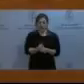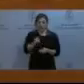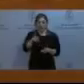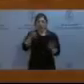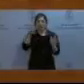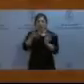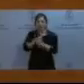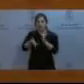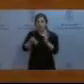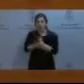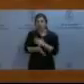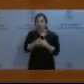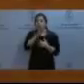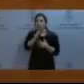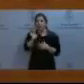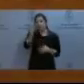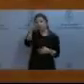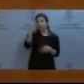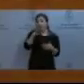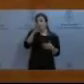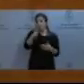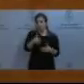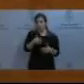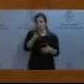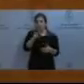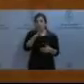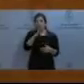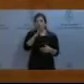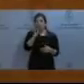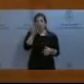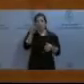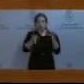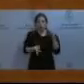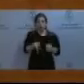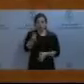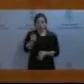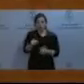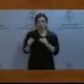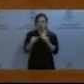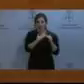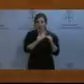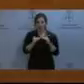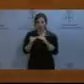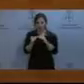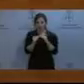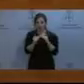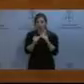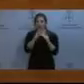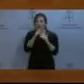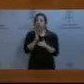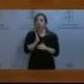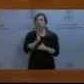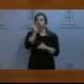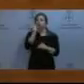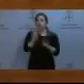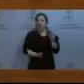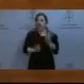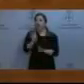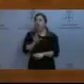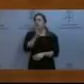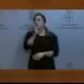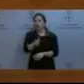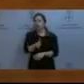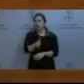explicación a por qué esta iniciativa. Las razones de justicia y equidad. ¿Por qué se castiga a Cangas de Narcea? ¿A